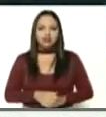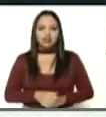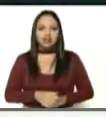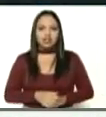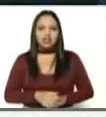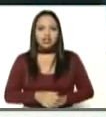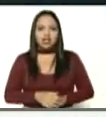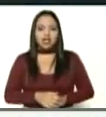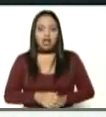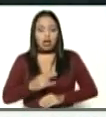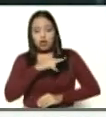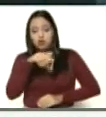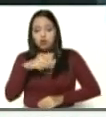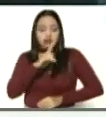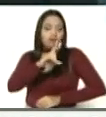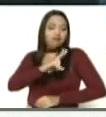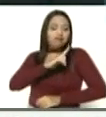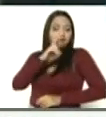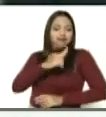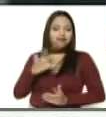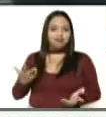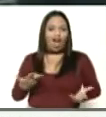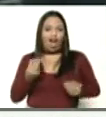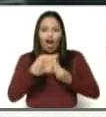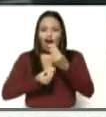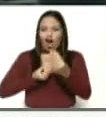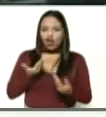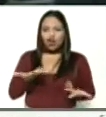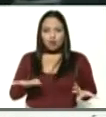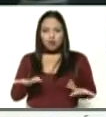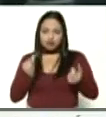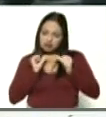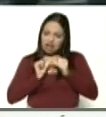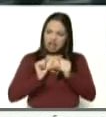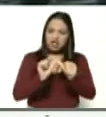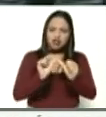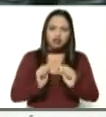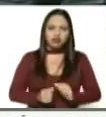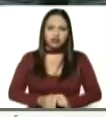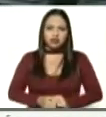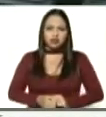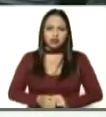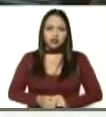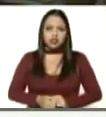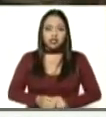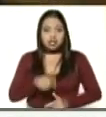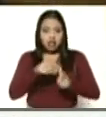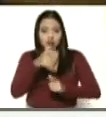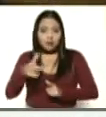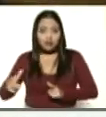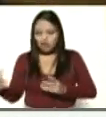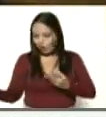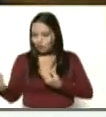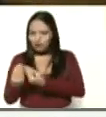nuestros privilegios, cómo mantenerlos. Y así hay gente que se le junta a uno, para que sepa,